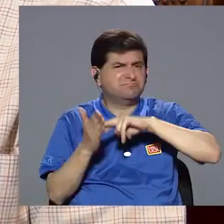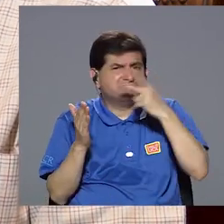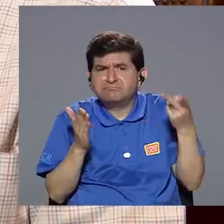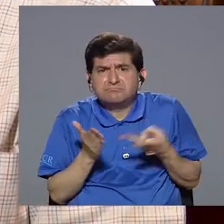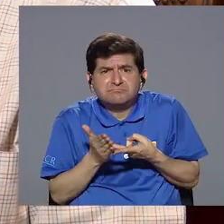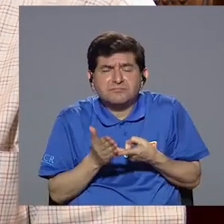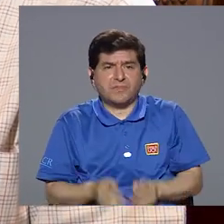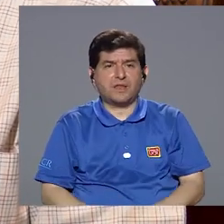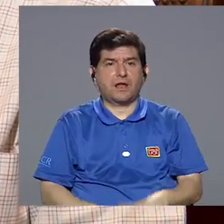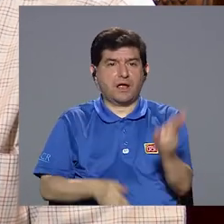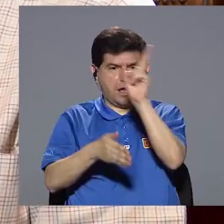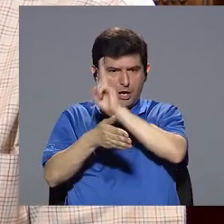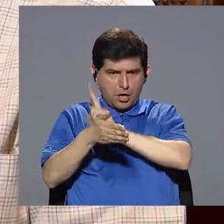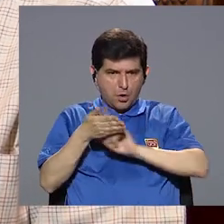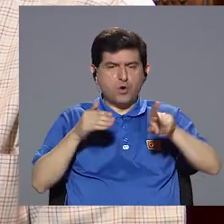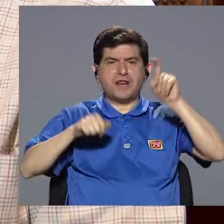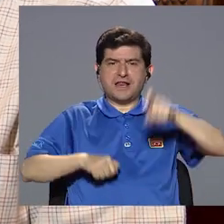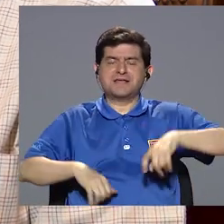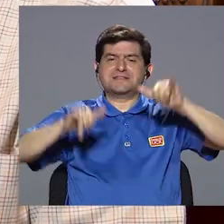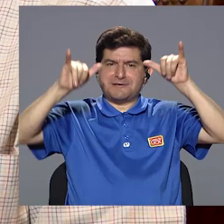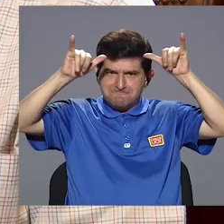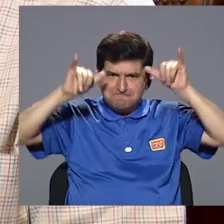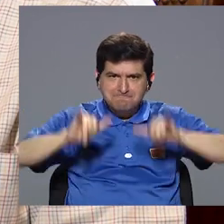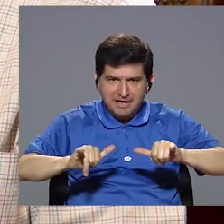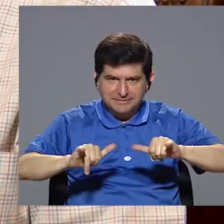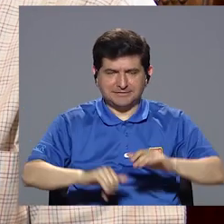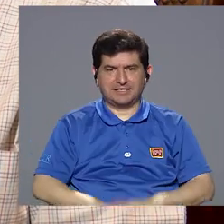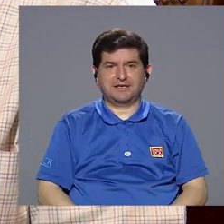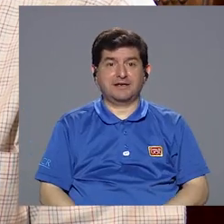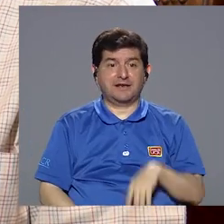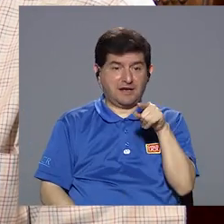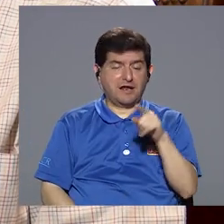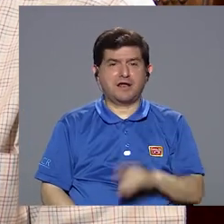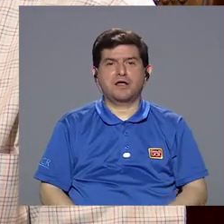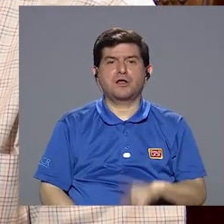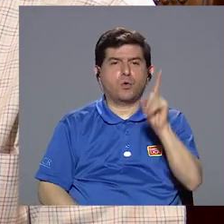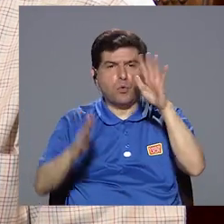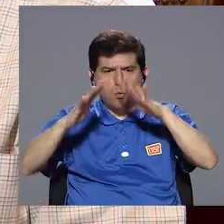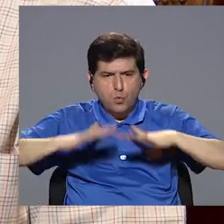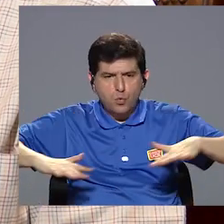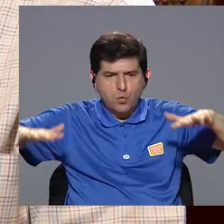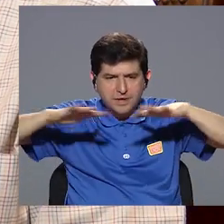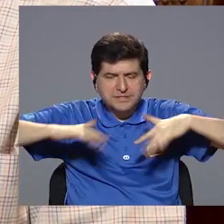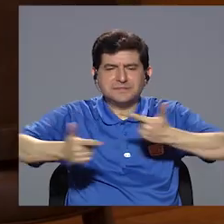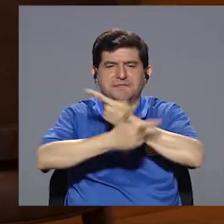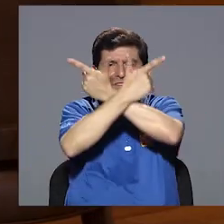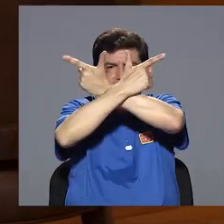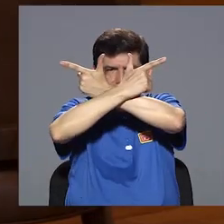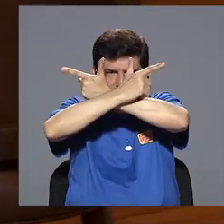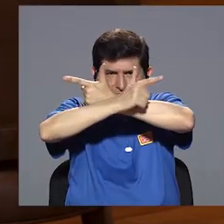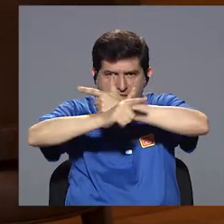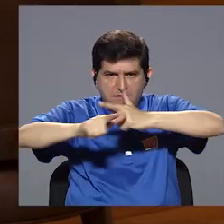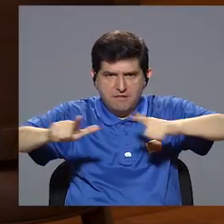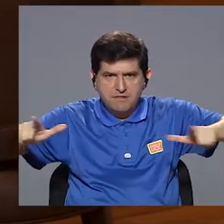palabras la universidad debe mantener un fuero de libertad